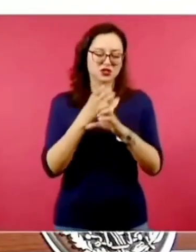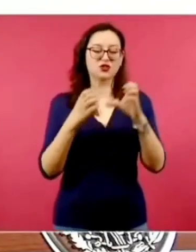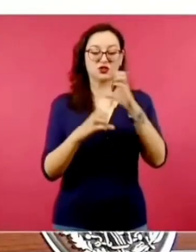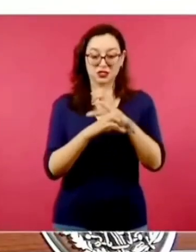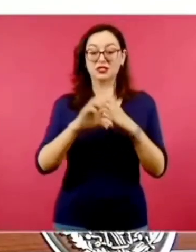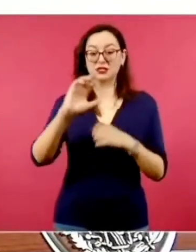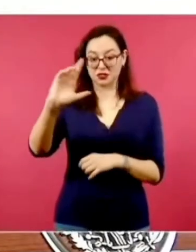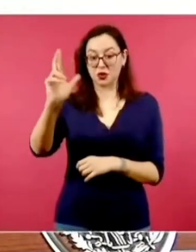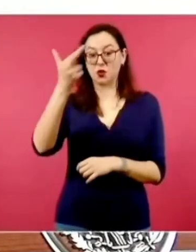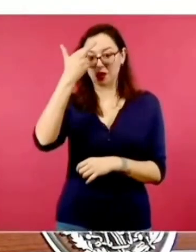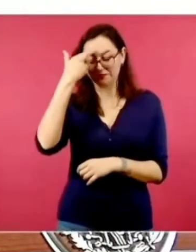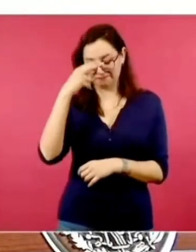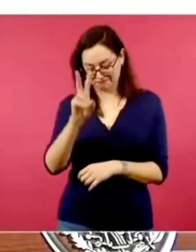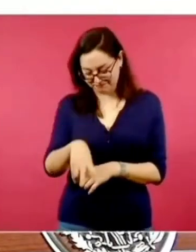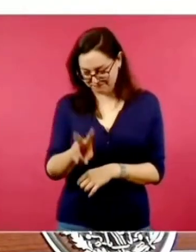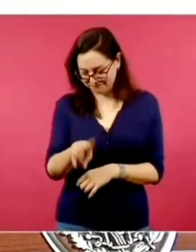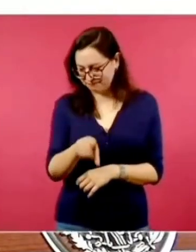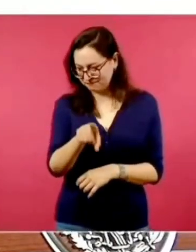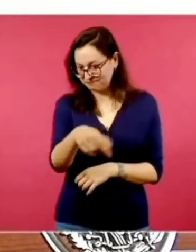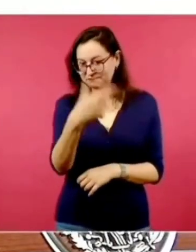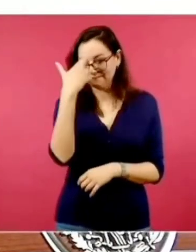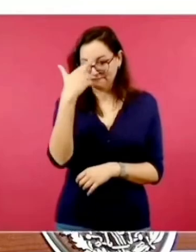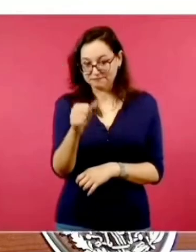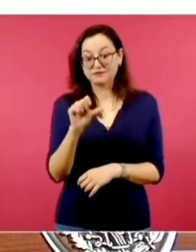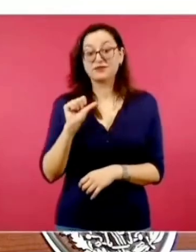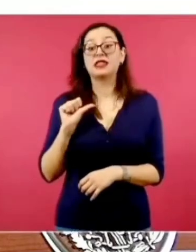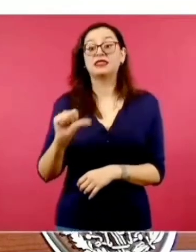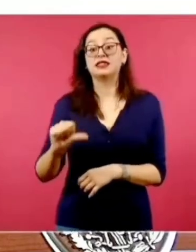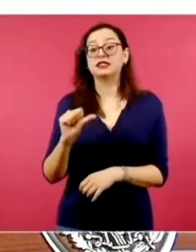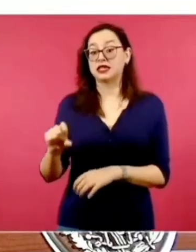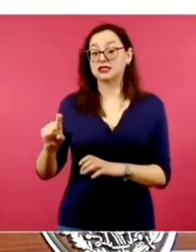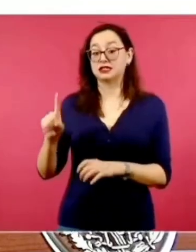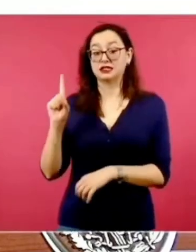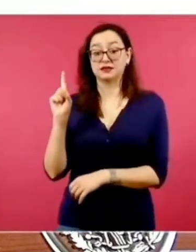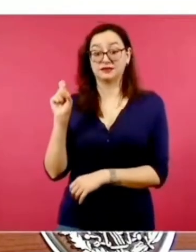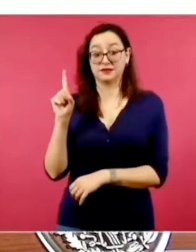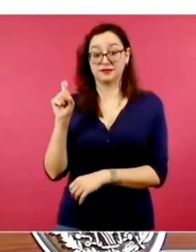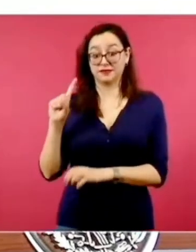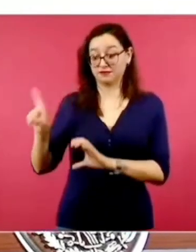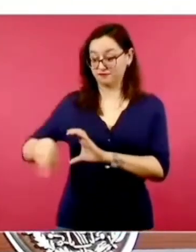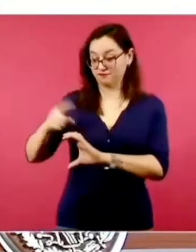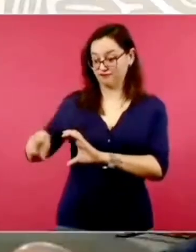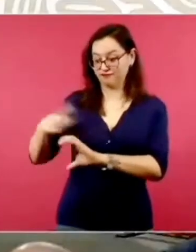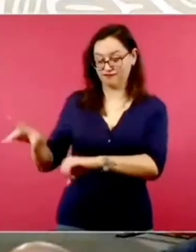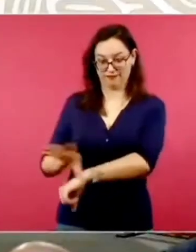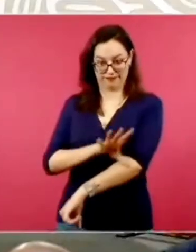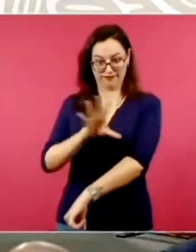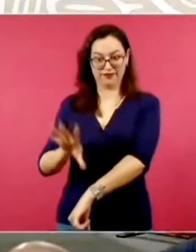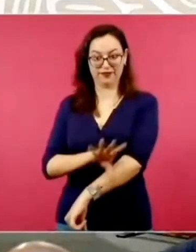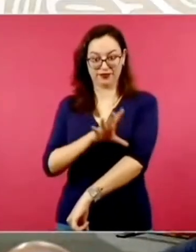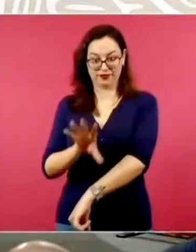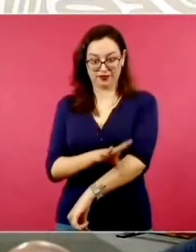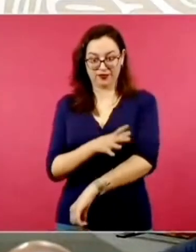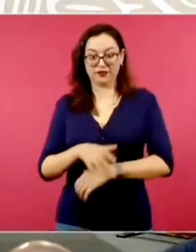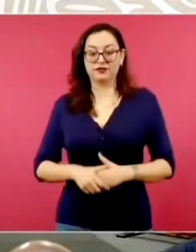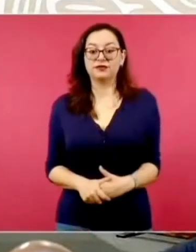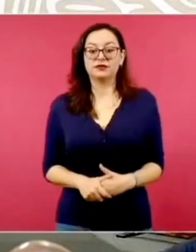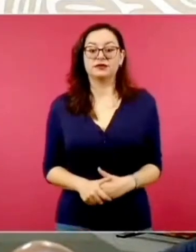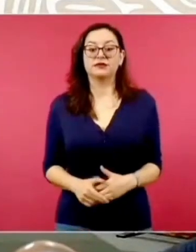Y sí, son 16 hidroeléctricas. Entonces, ¿qué estamos haciendo? Estamos cambiando